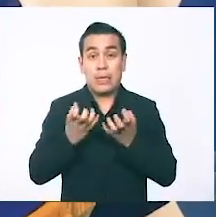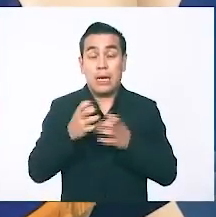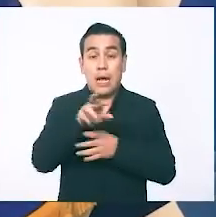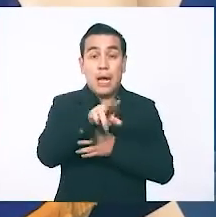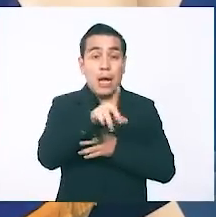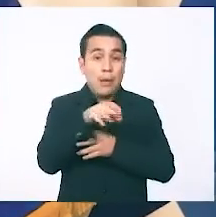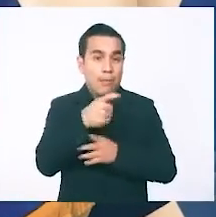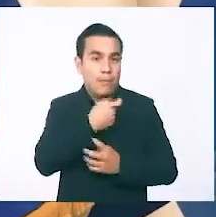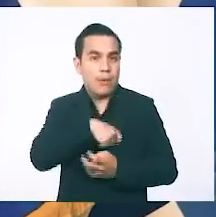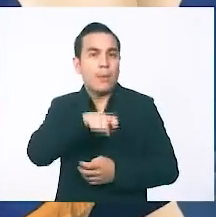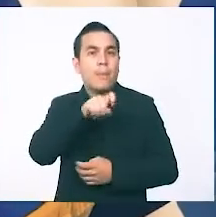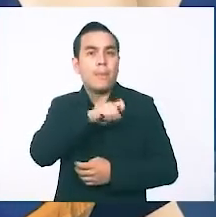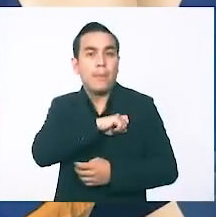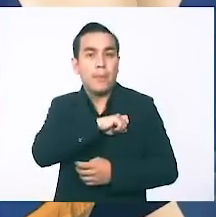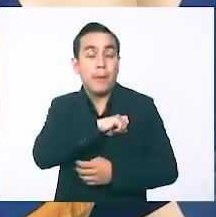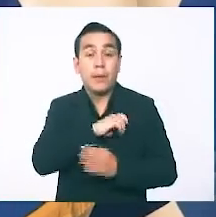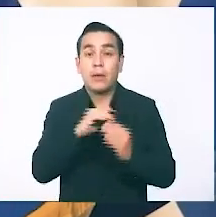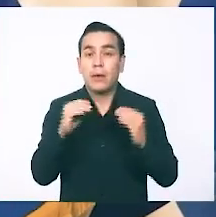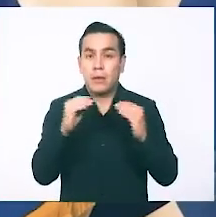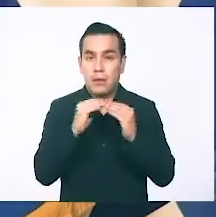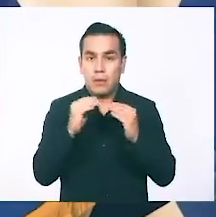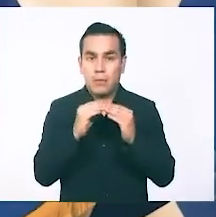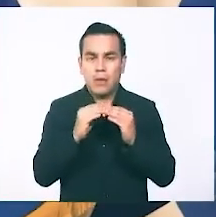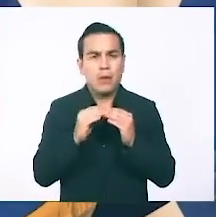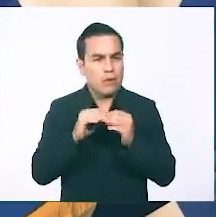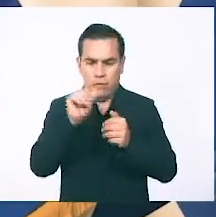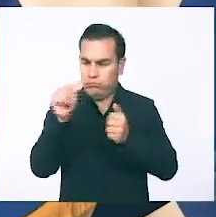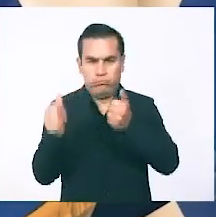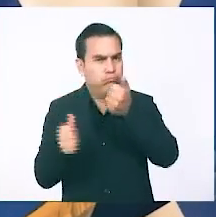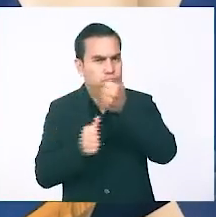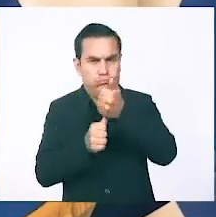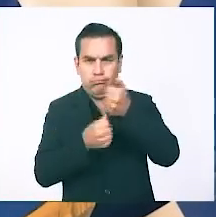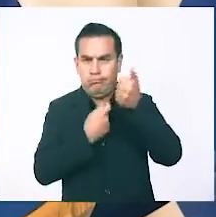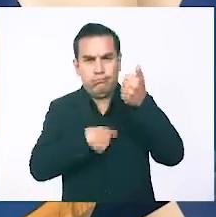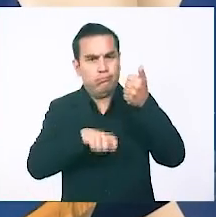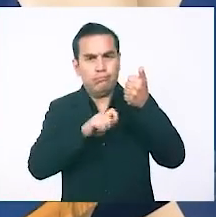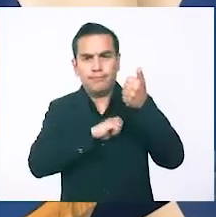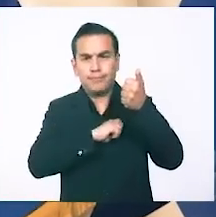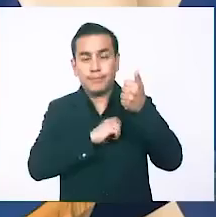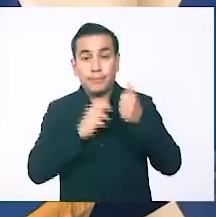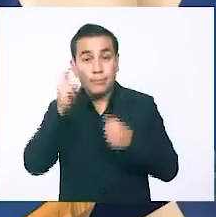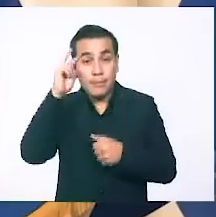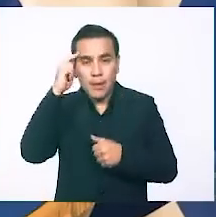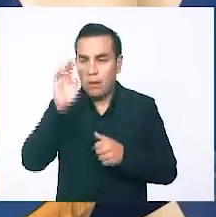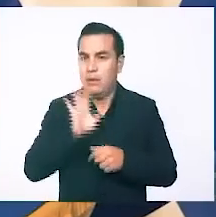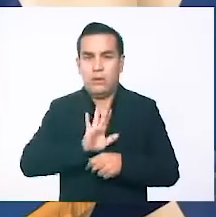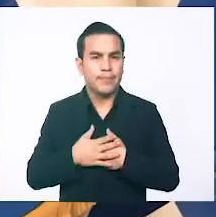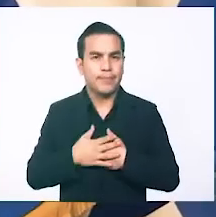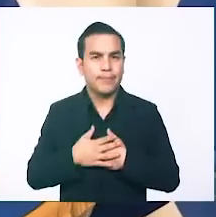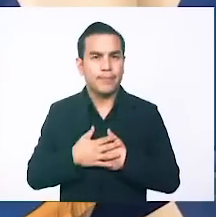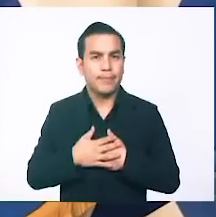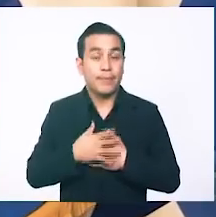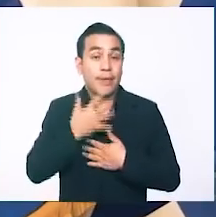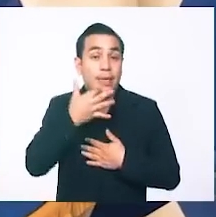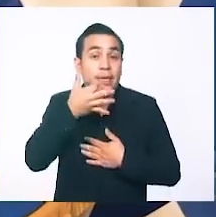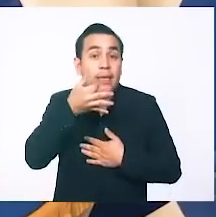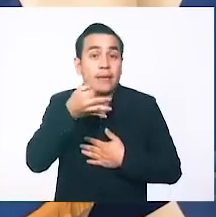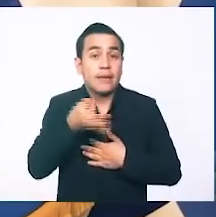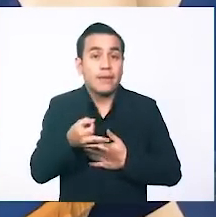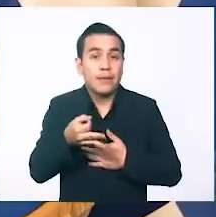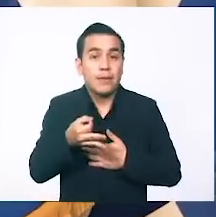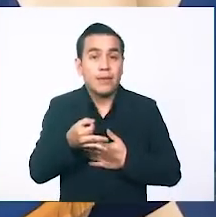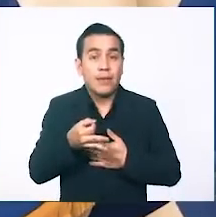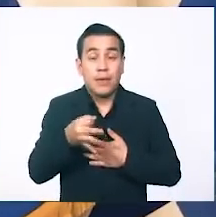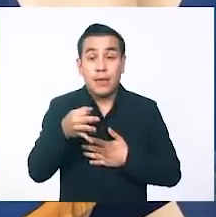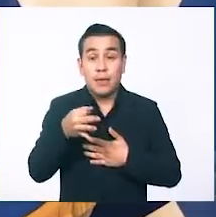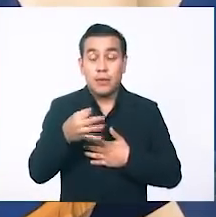amigos de España, como lo somos, no colonia de España. Porque si nunca nos vamos a desarrollar, es que el